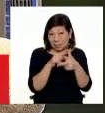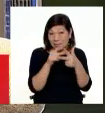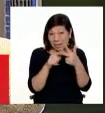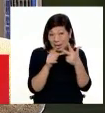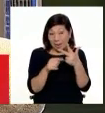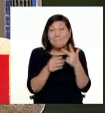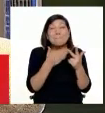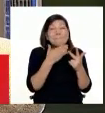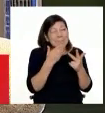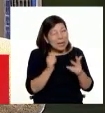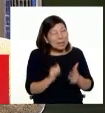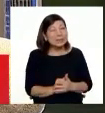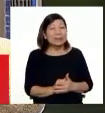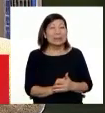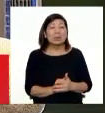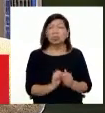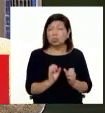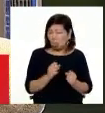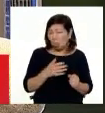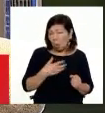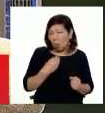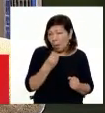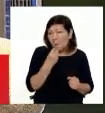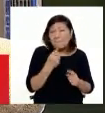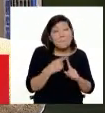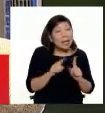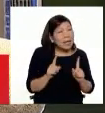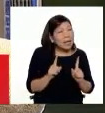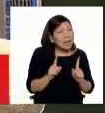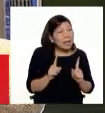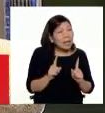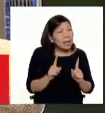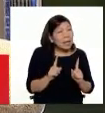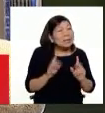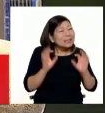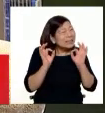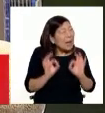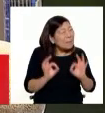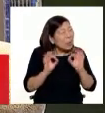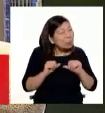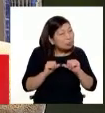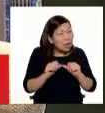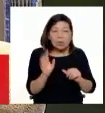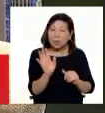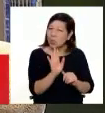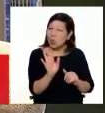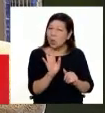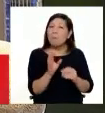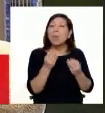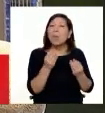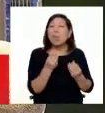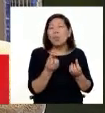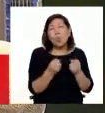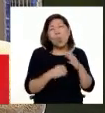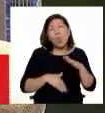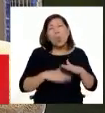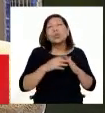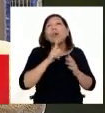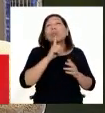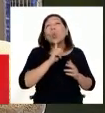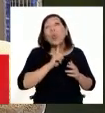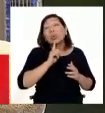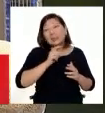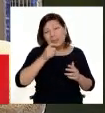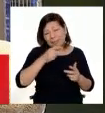frutas es mejor, claro, se puede consumir, pero no consumirlas de forma muy continua porque aportan una gran cantidad de azúcar